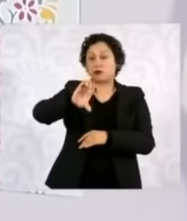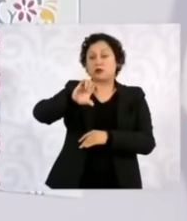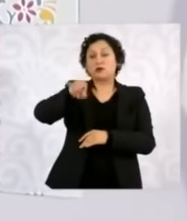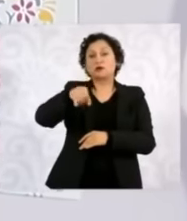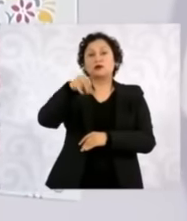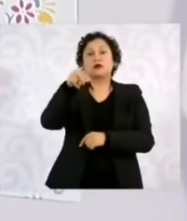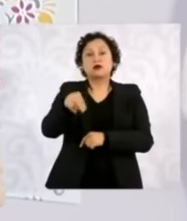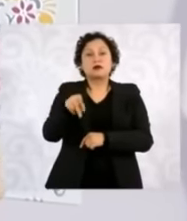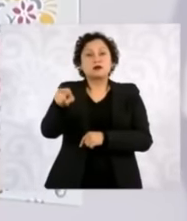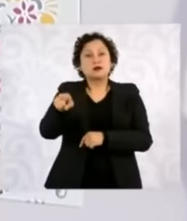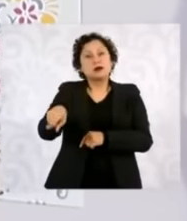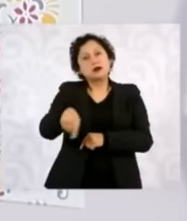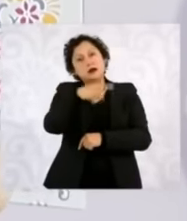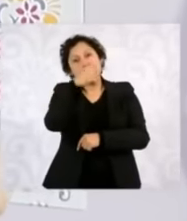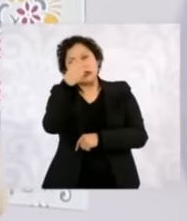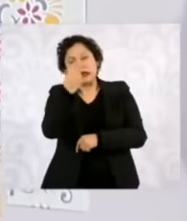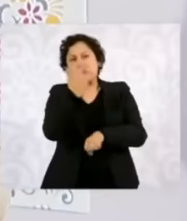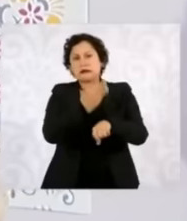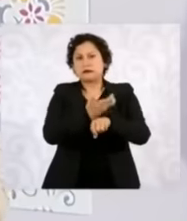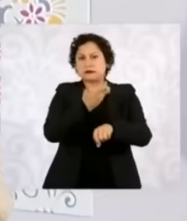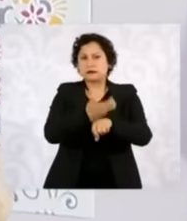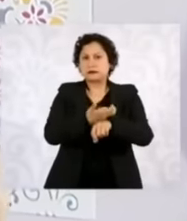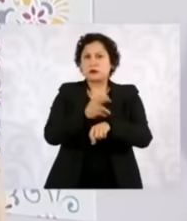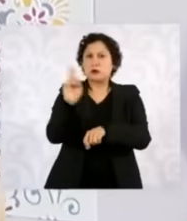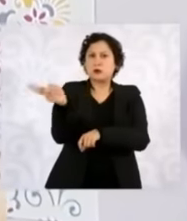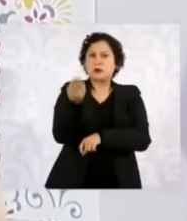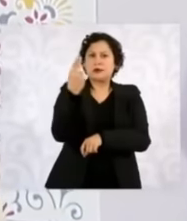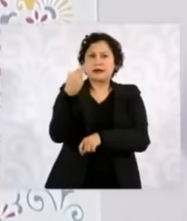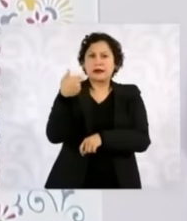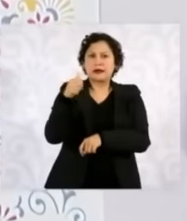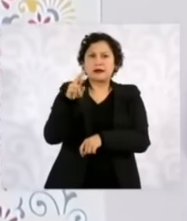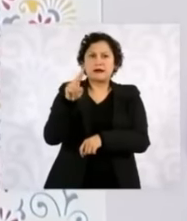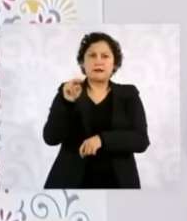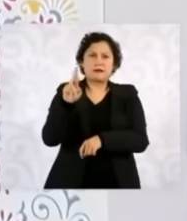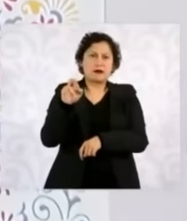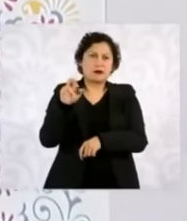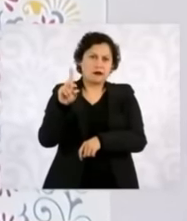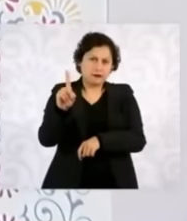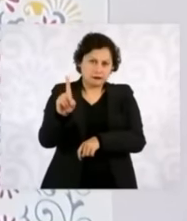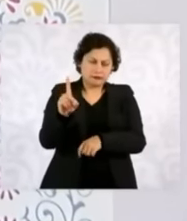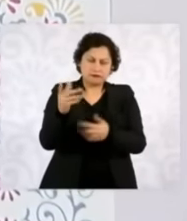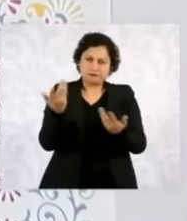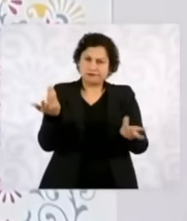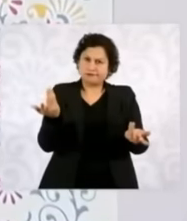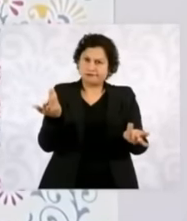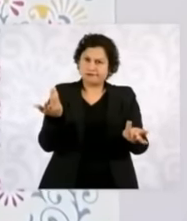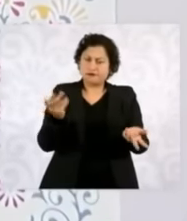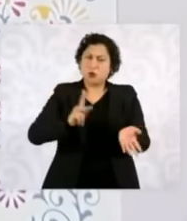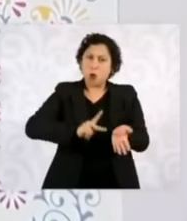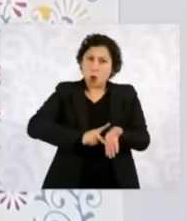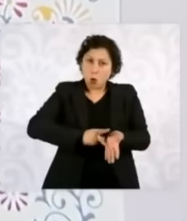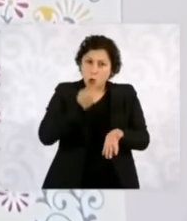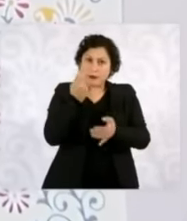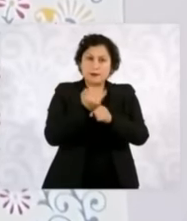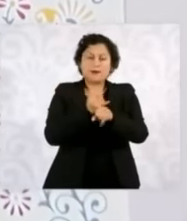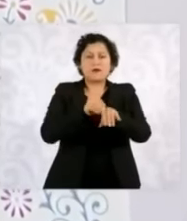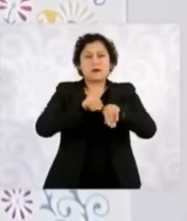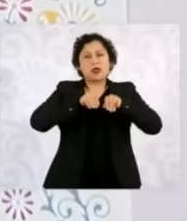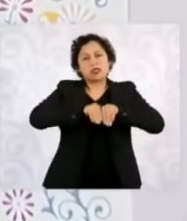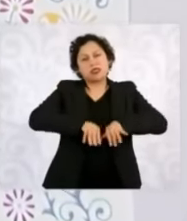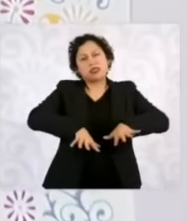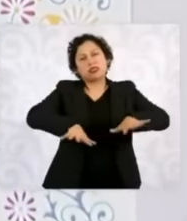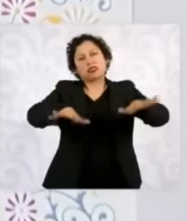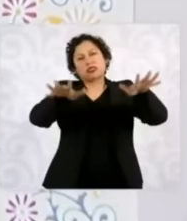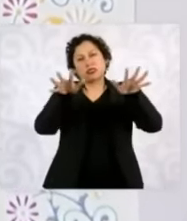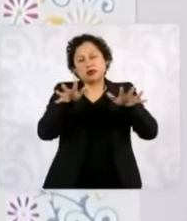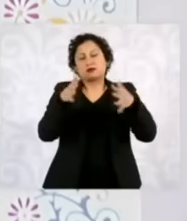conocer pues lo que está pasando aquí en México en torno a esta legislación también señaló que continúan hablando en todos los